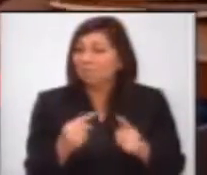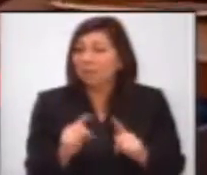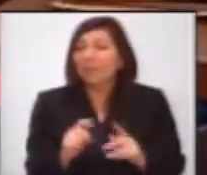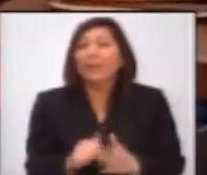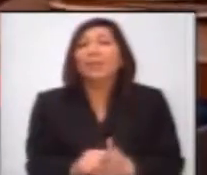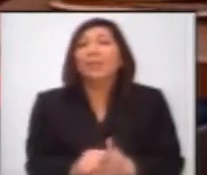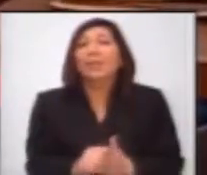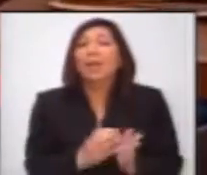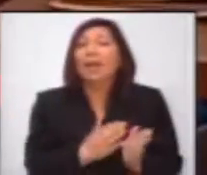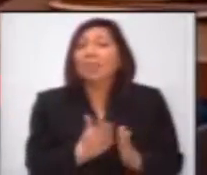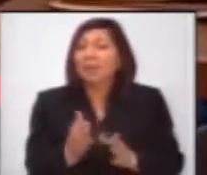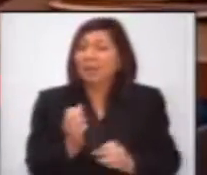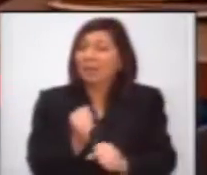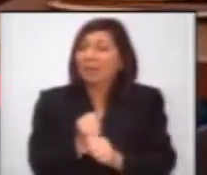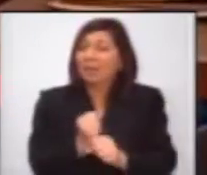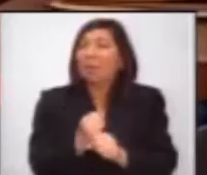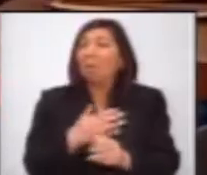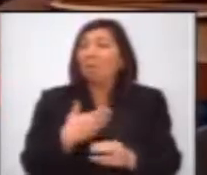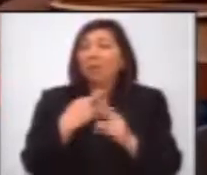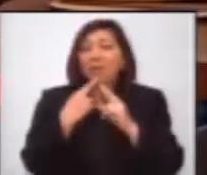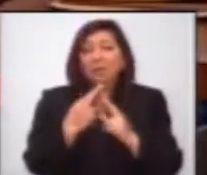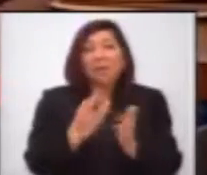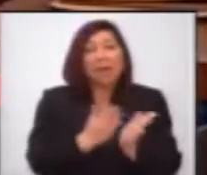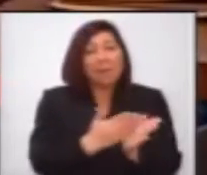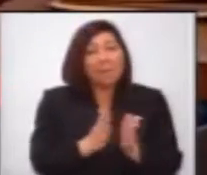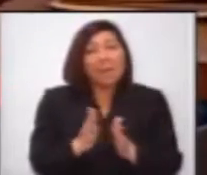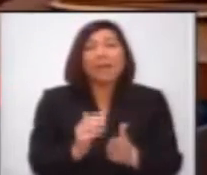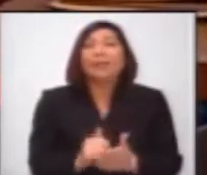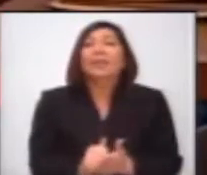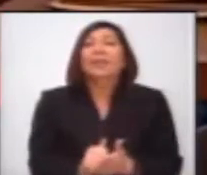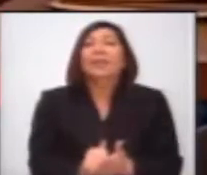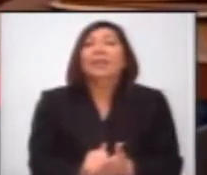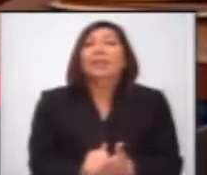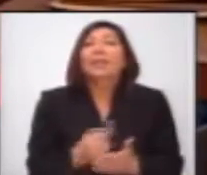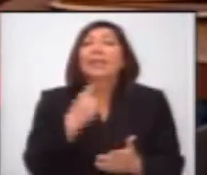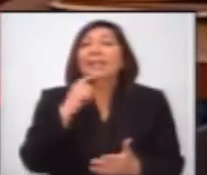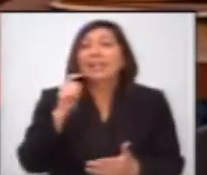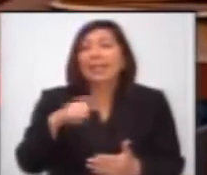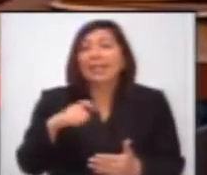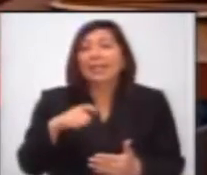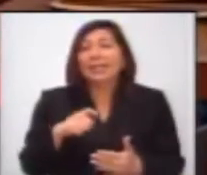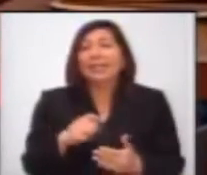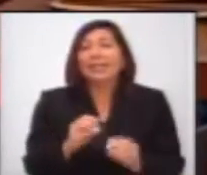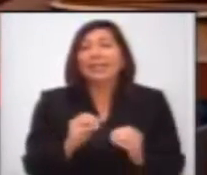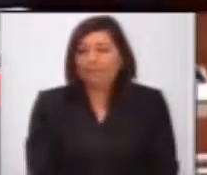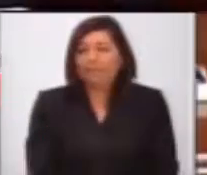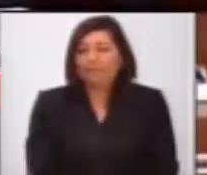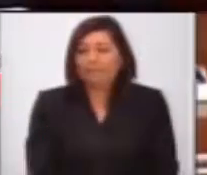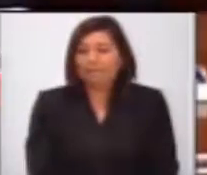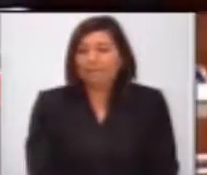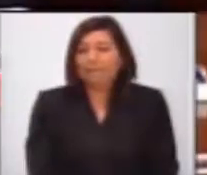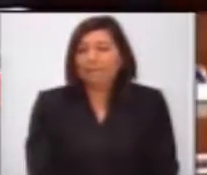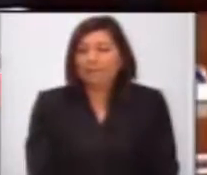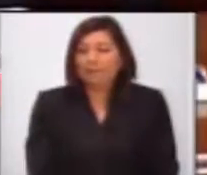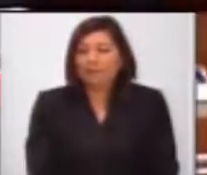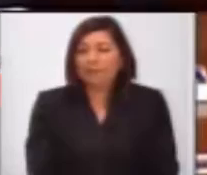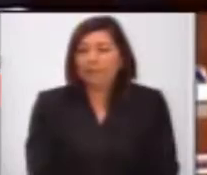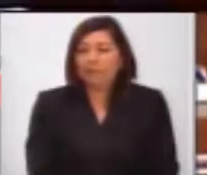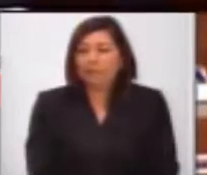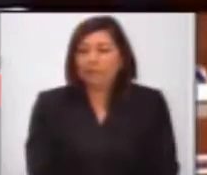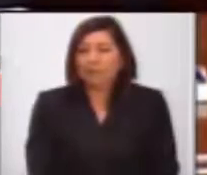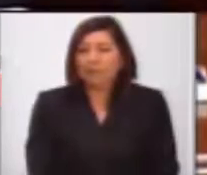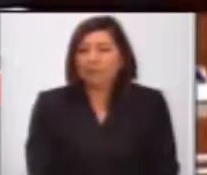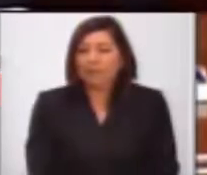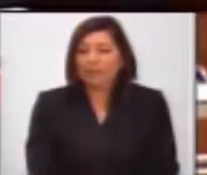permita en la parte laboral pueda resolverse en parte el servicio que en estos momentos brinda salud. Continúe, congresista